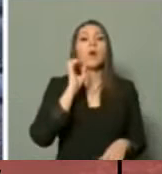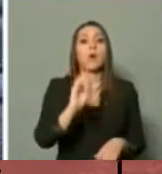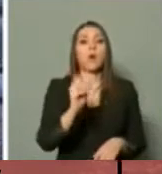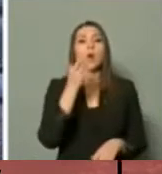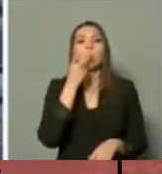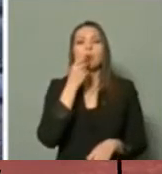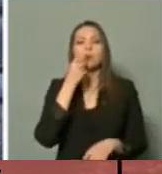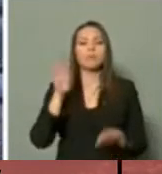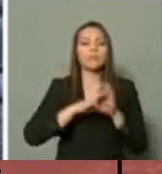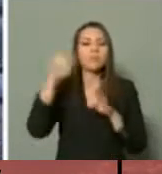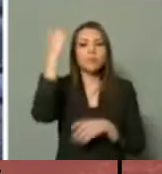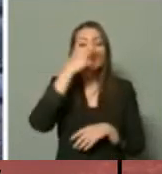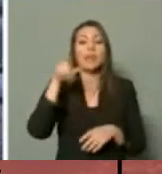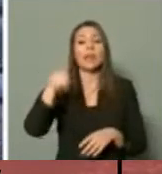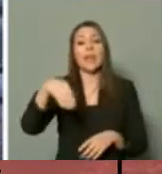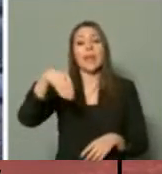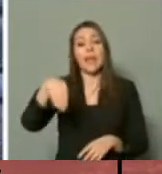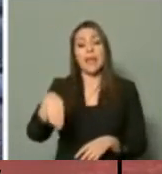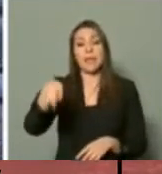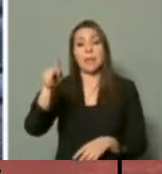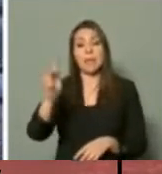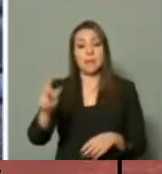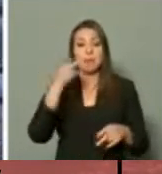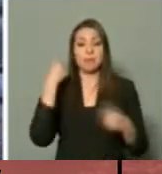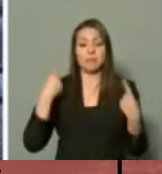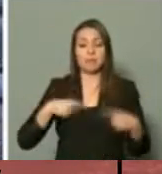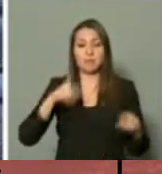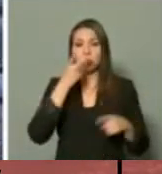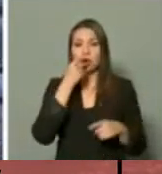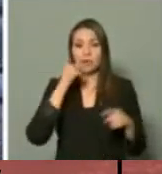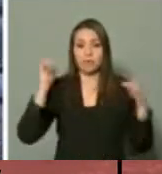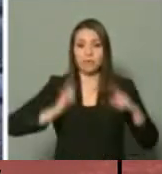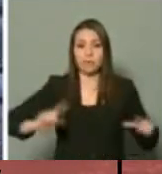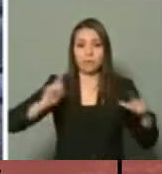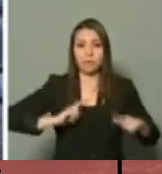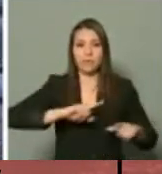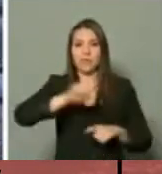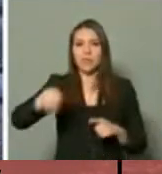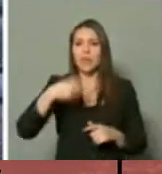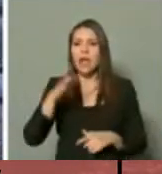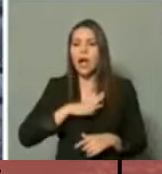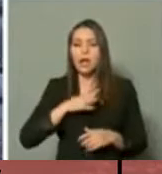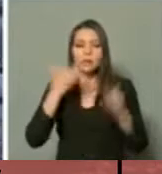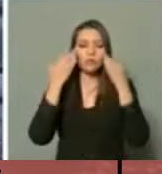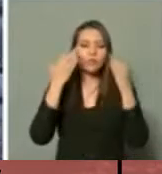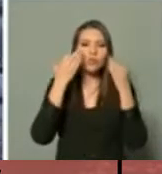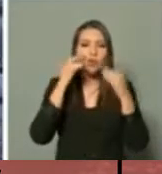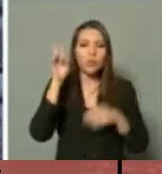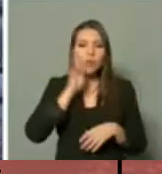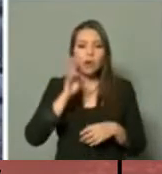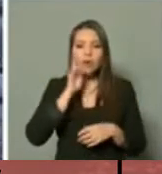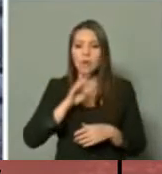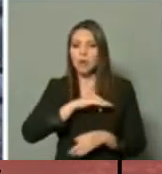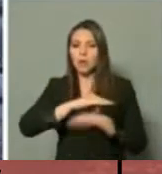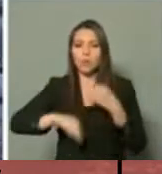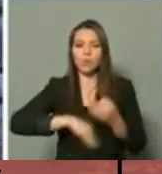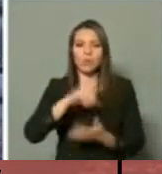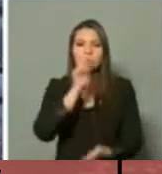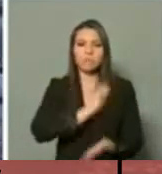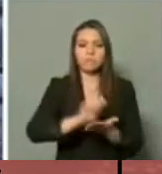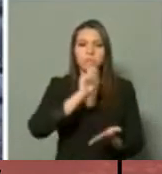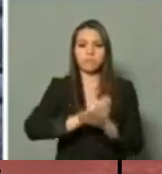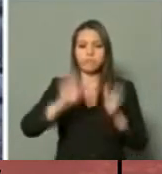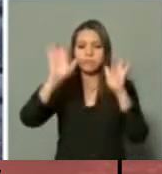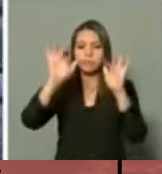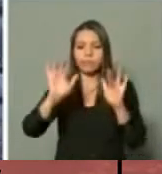esta manera, los agentes del Ministerio Público tendrían los elementos y pruebas suficientes para realizar una carpeta de investigación que, conforme a la